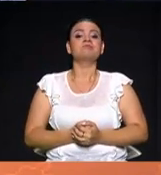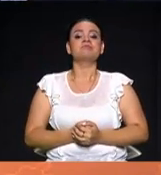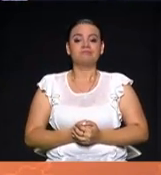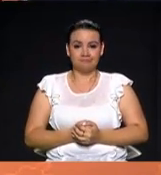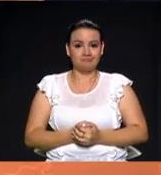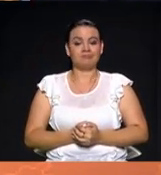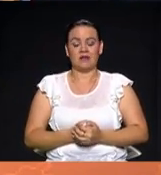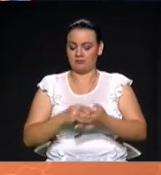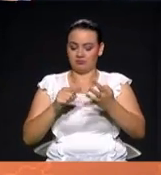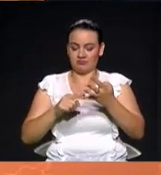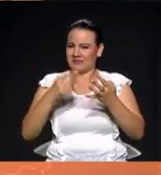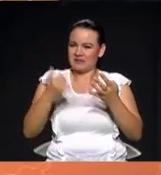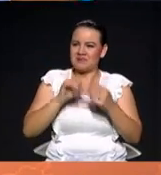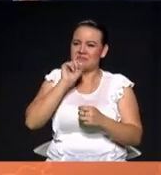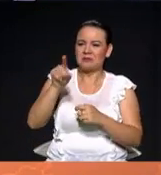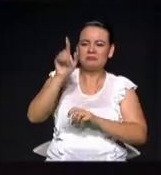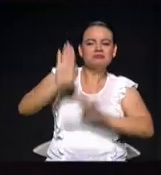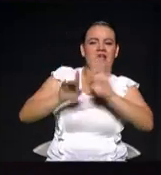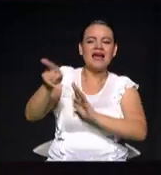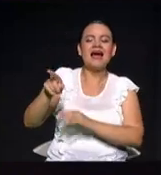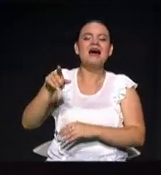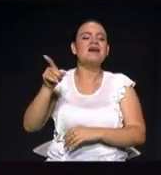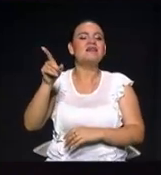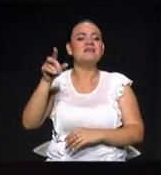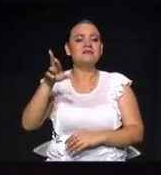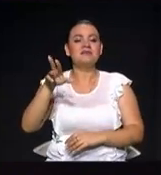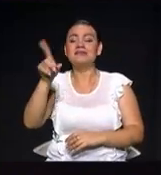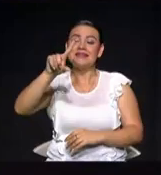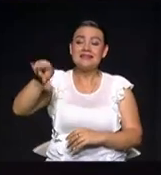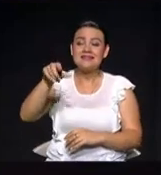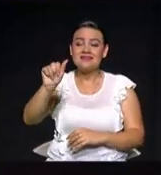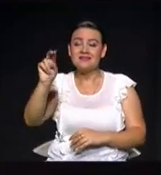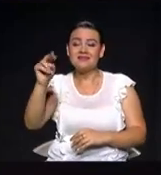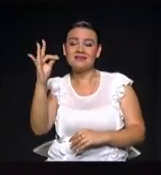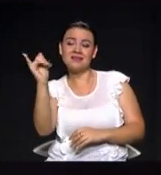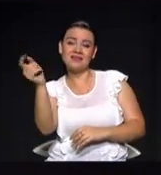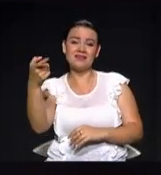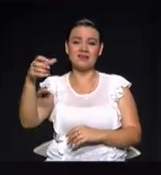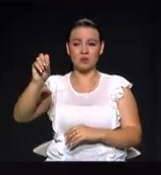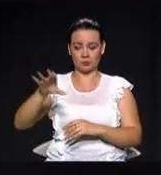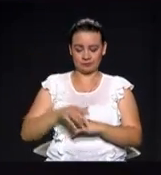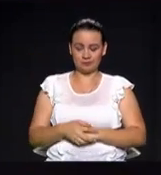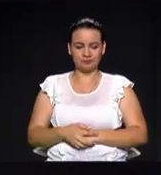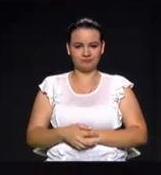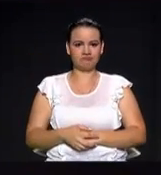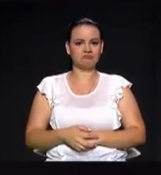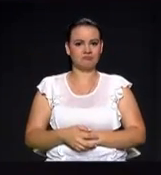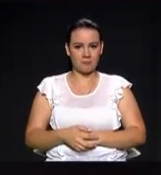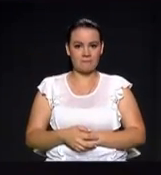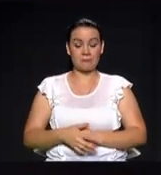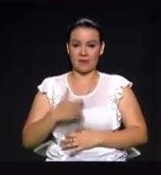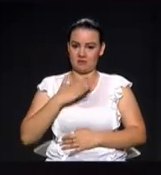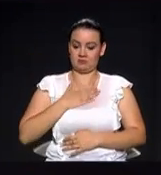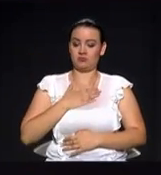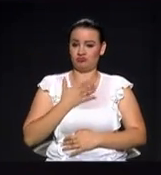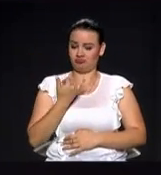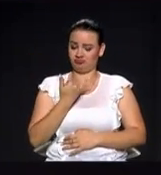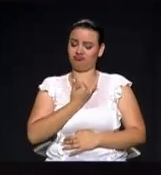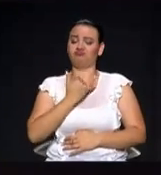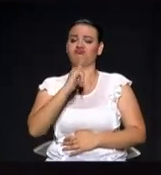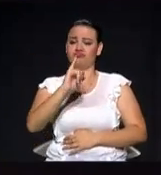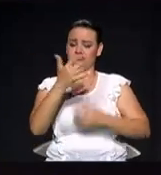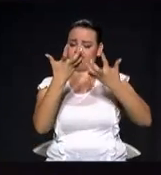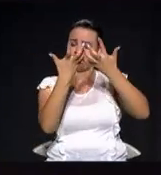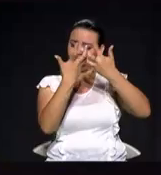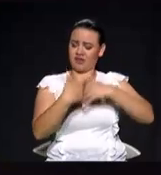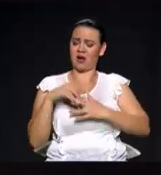empleo con el candidato daniel quintero calle yo tengo para ofrecerle a la ciudad más de 13 años como empresario además gerencia